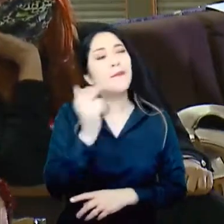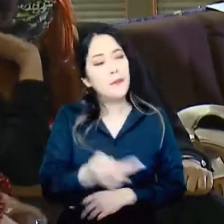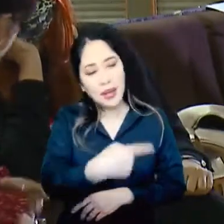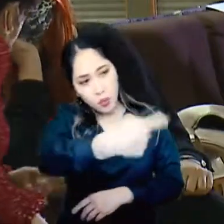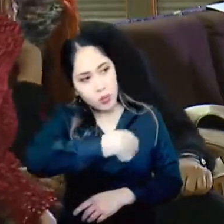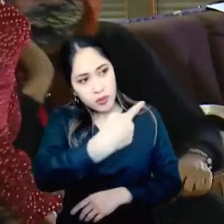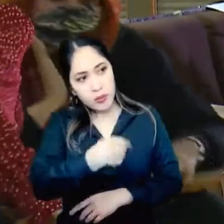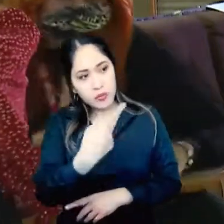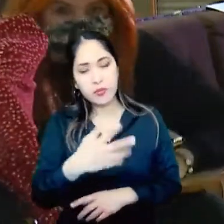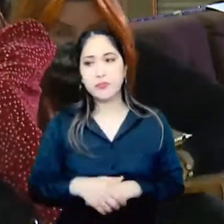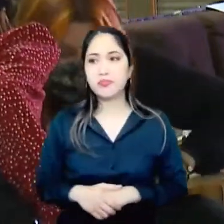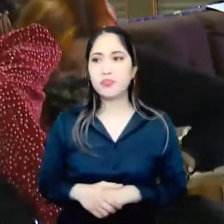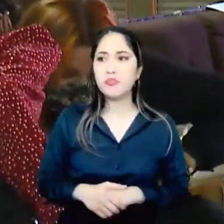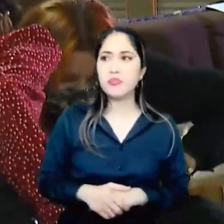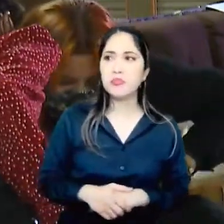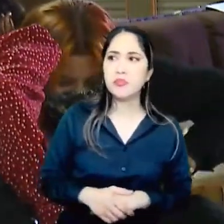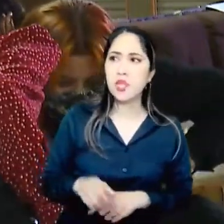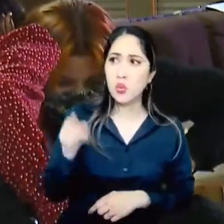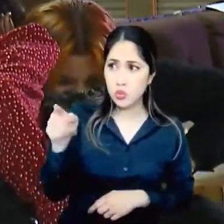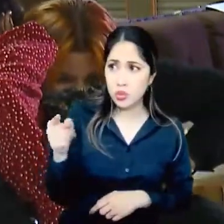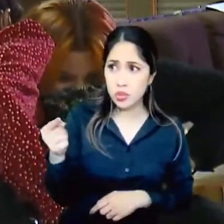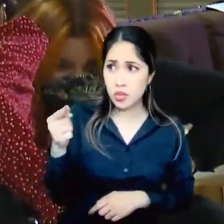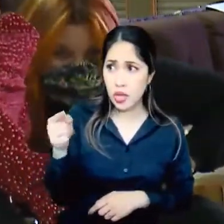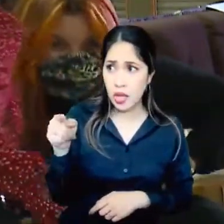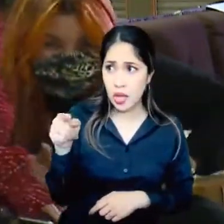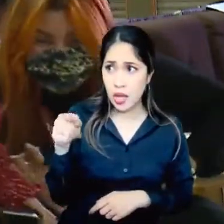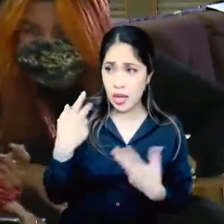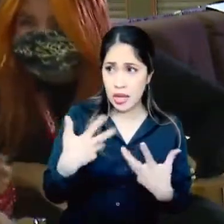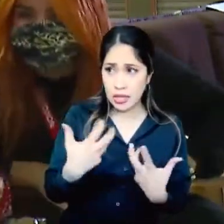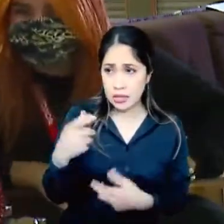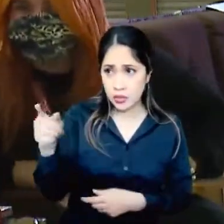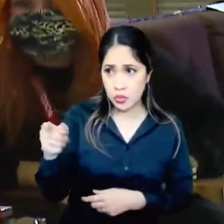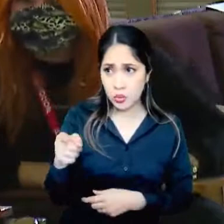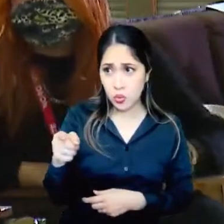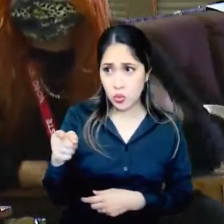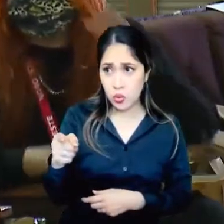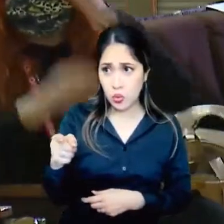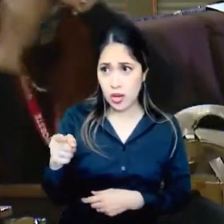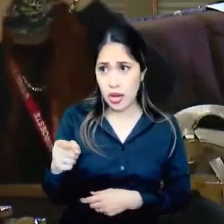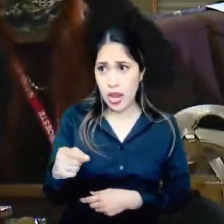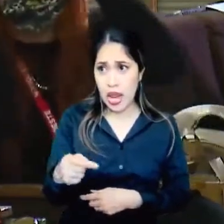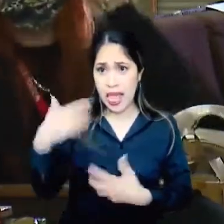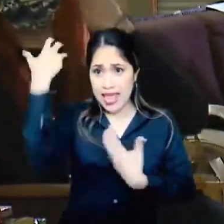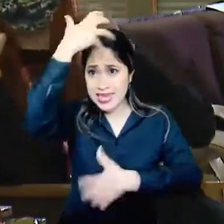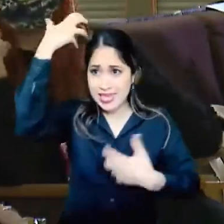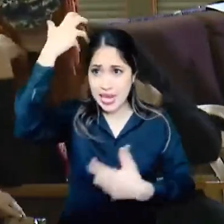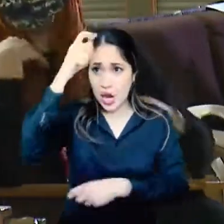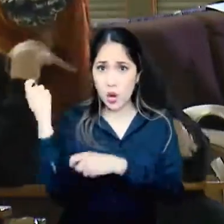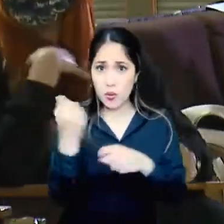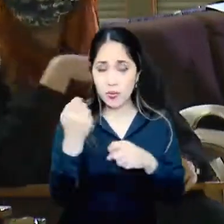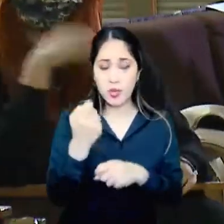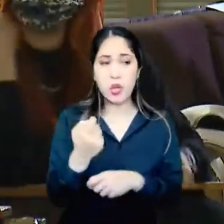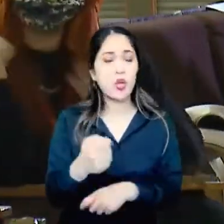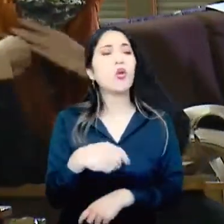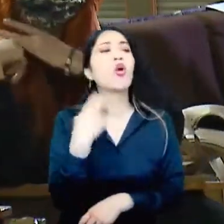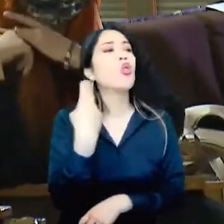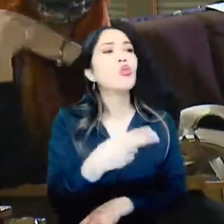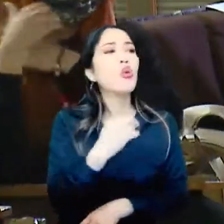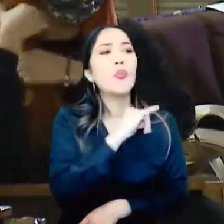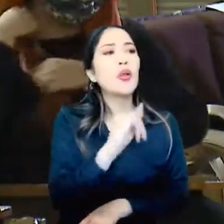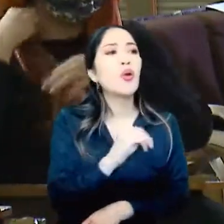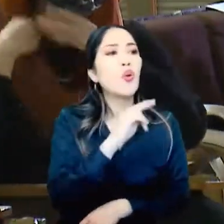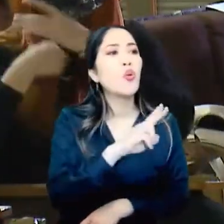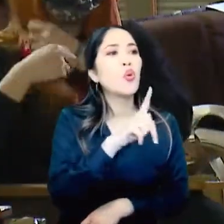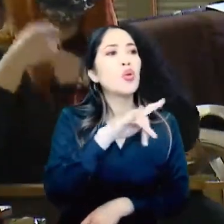Chango del béisbol. No, es Julio César. Es Julio César. Bueno, usted así lo comentó. Ándale, pues.